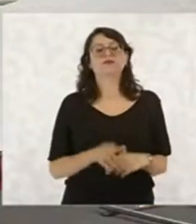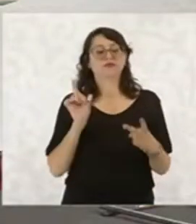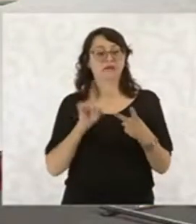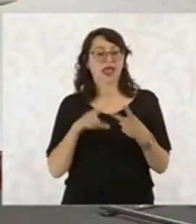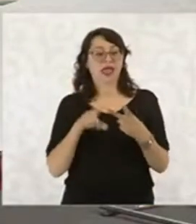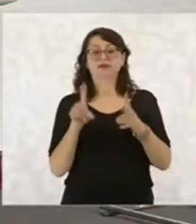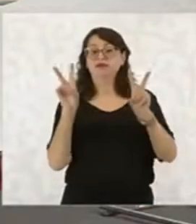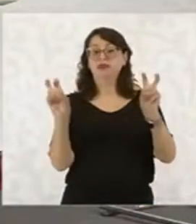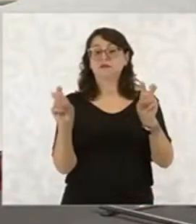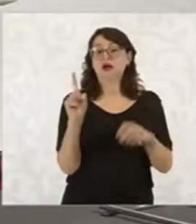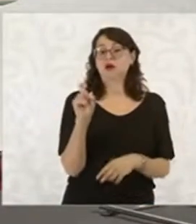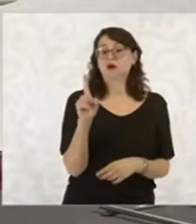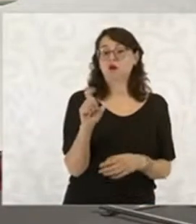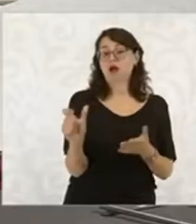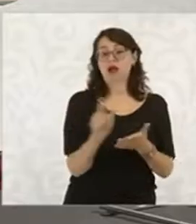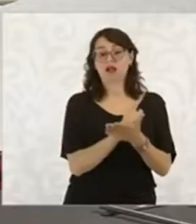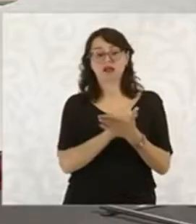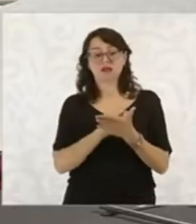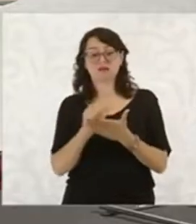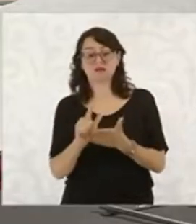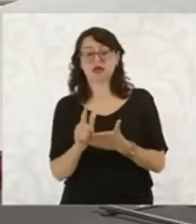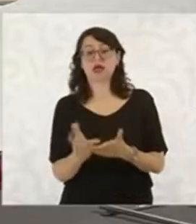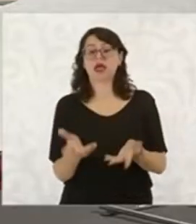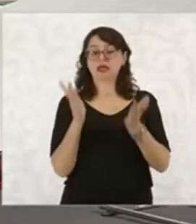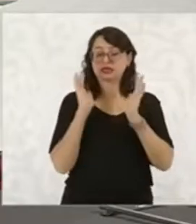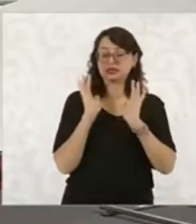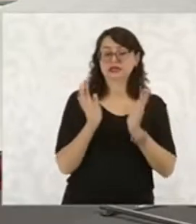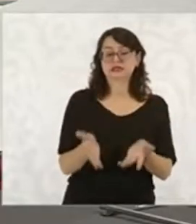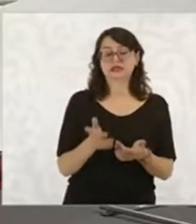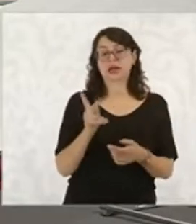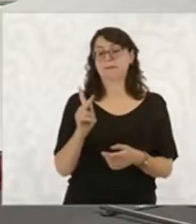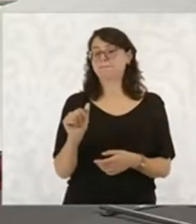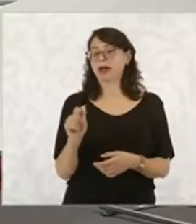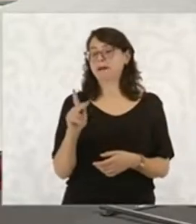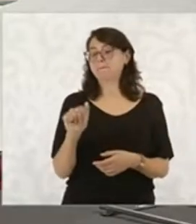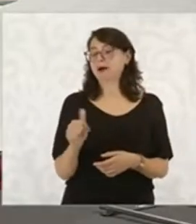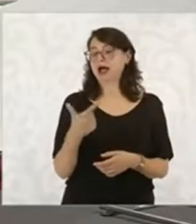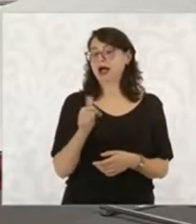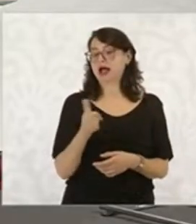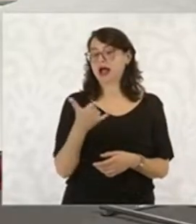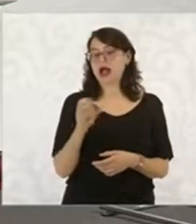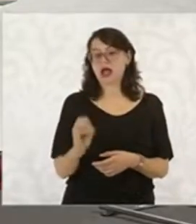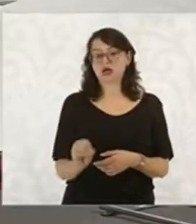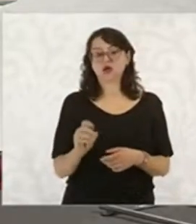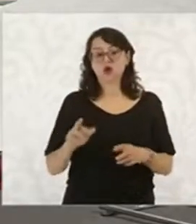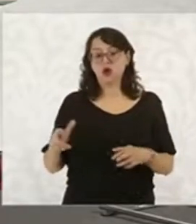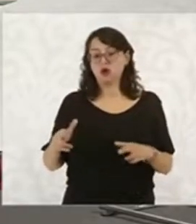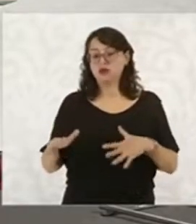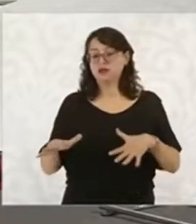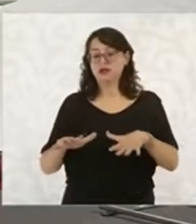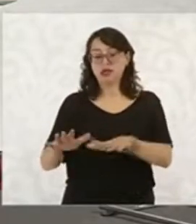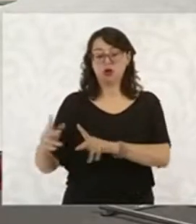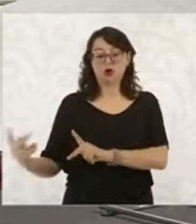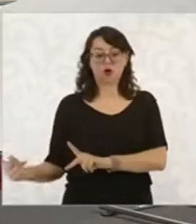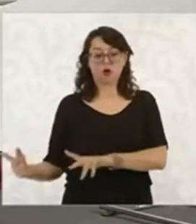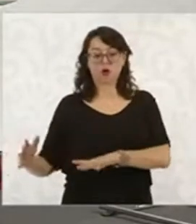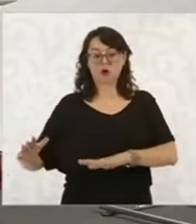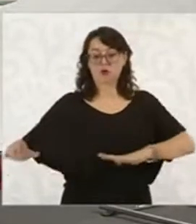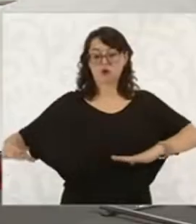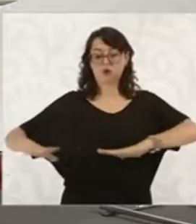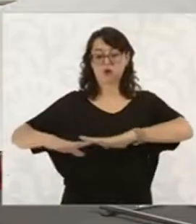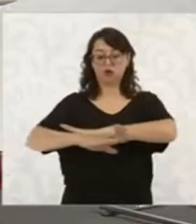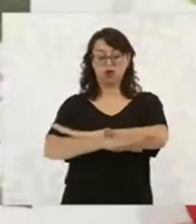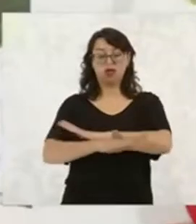potable, ya hemos terminado el cruce del acueducto Papagayo 2 con el río de la Sabana, que se dañó en